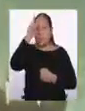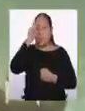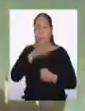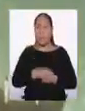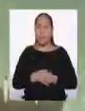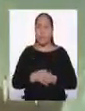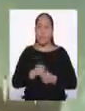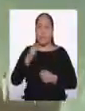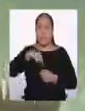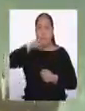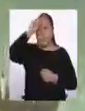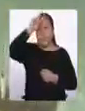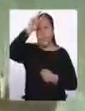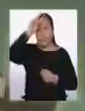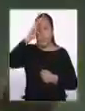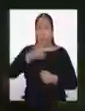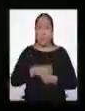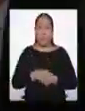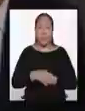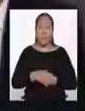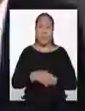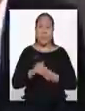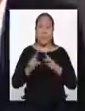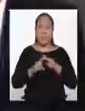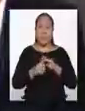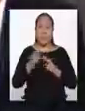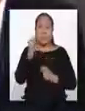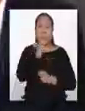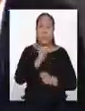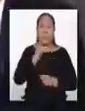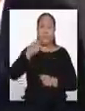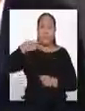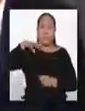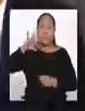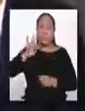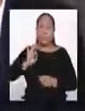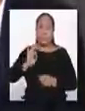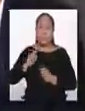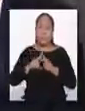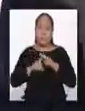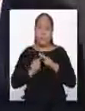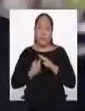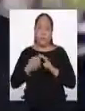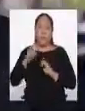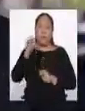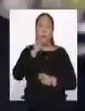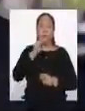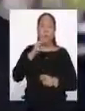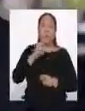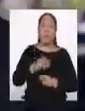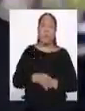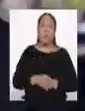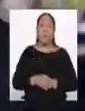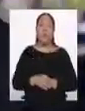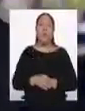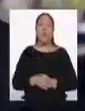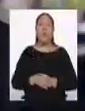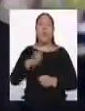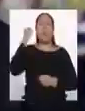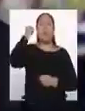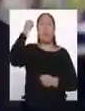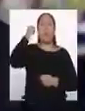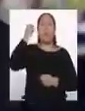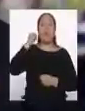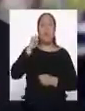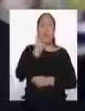El Perú basó durante el siglo XIX y comienzo del siglo siguiente sus derechos amazónicos en